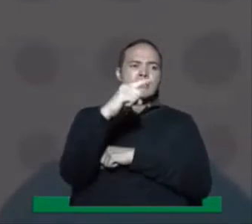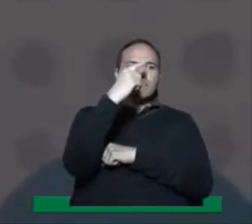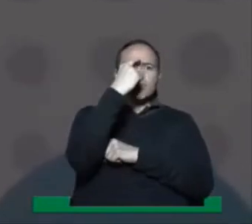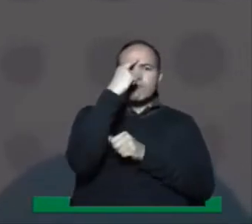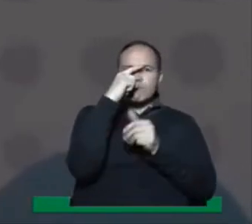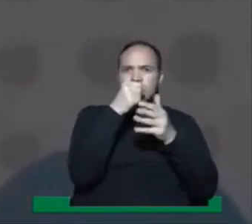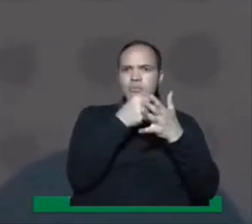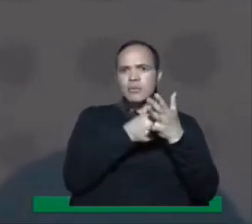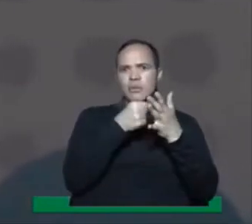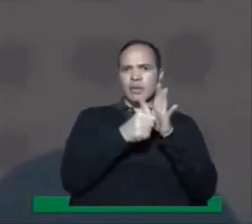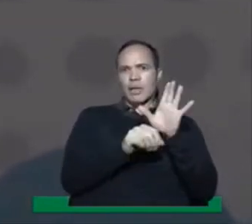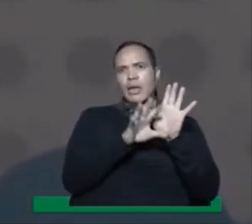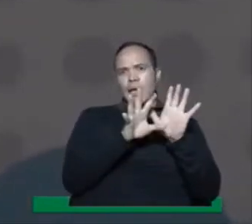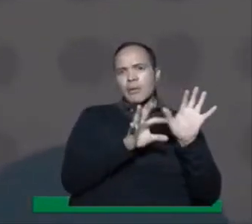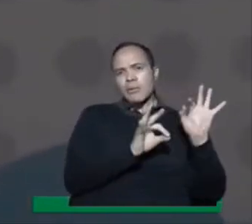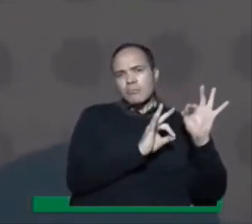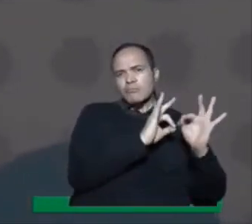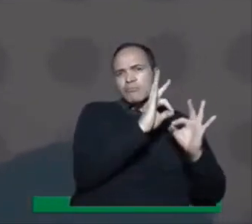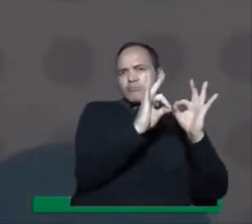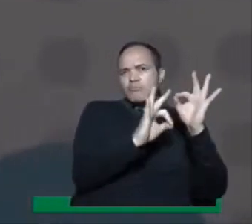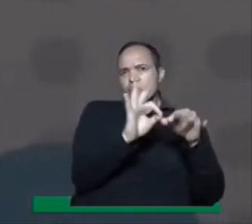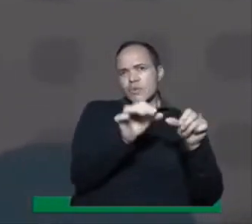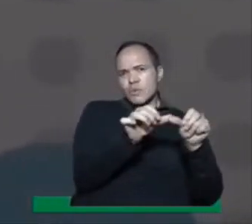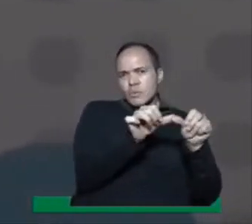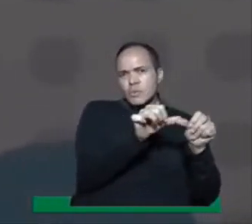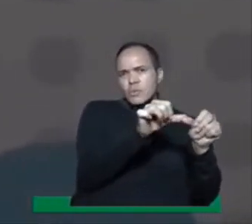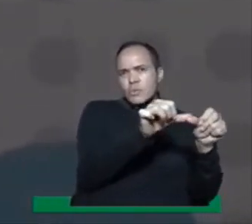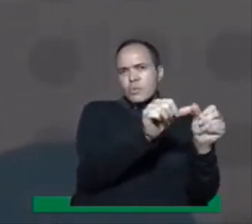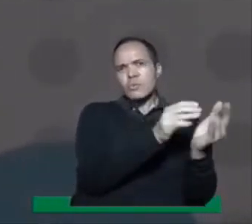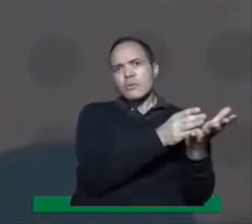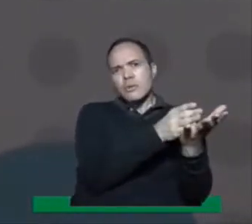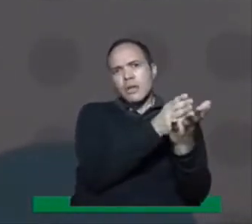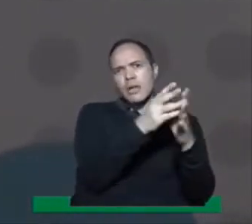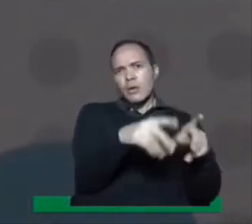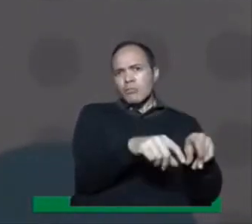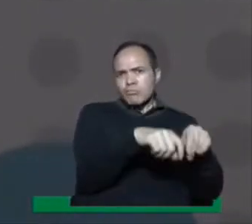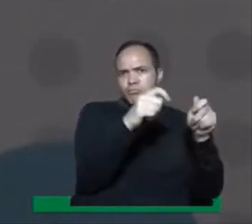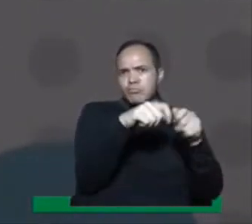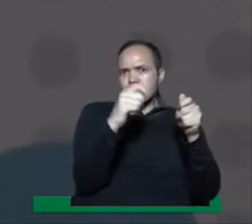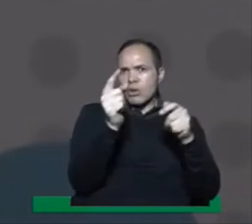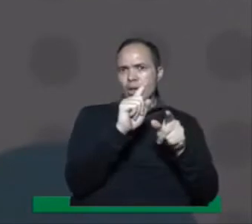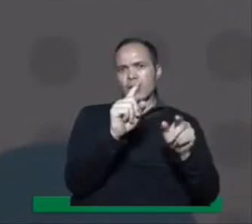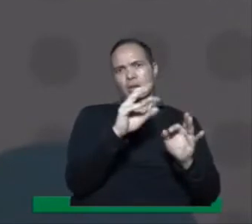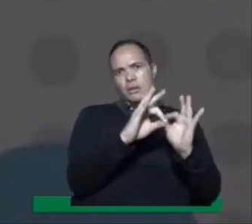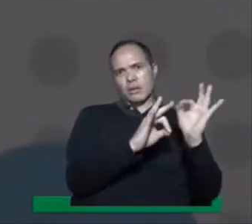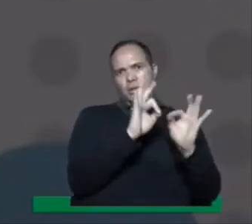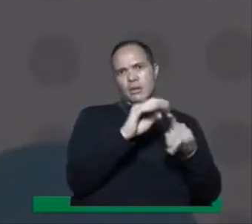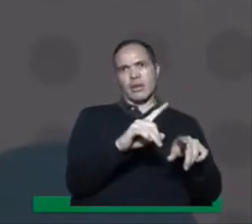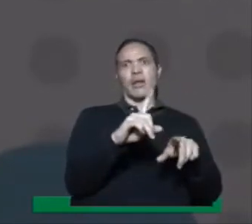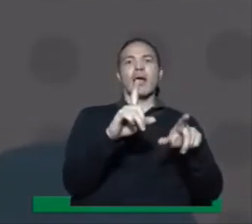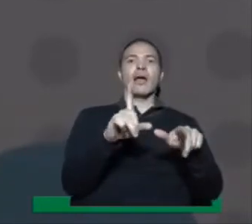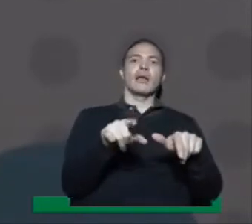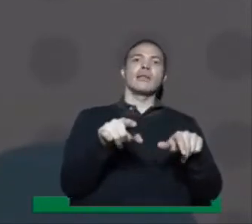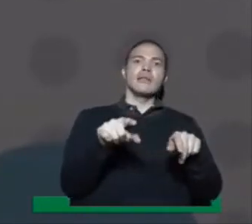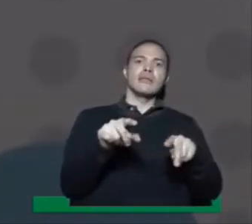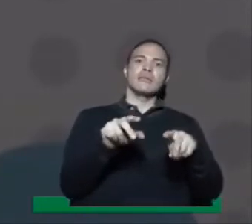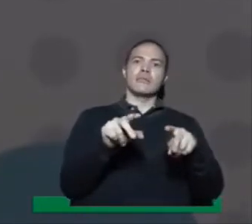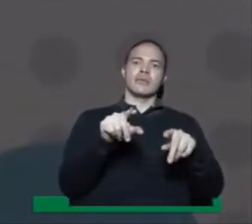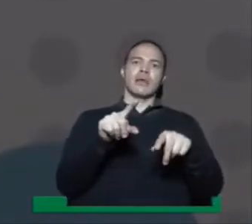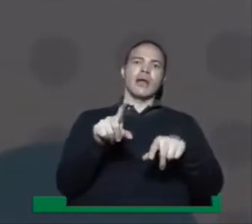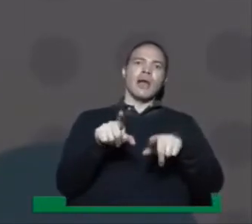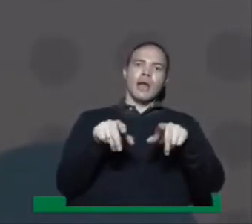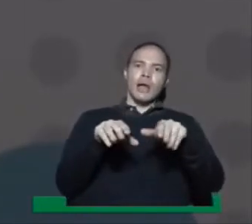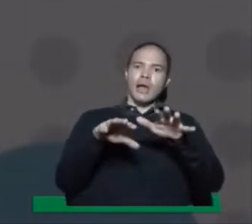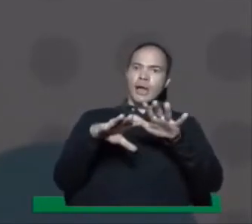natural que tenemos entonces tenemos muchos desafíos frente a eso y frente a la seguridad del turista como hay zonas